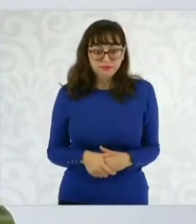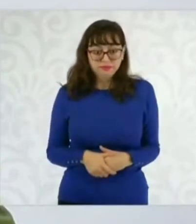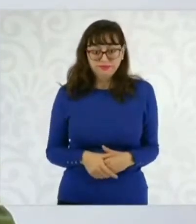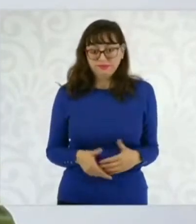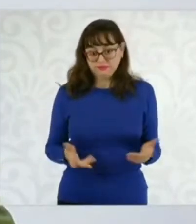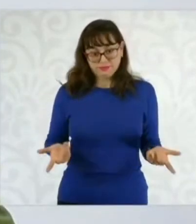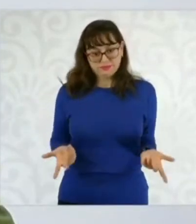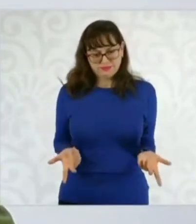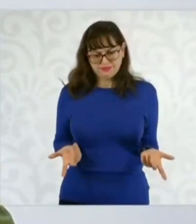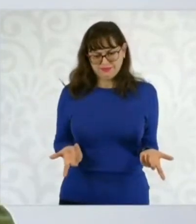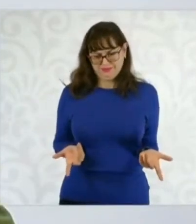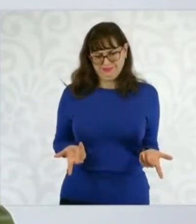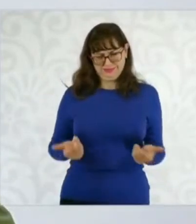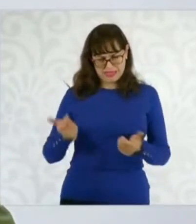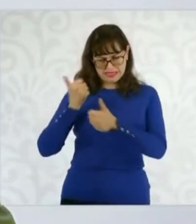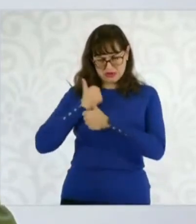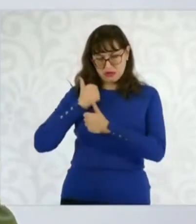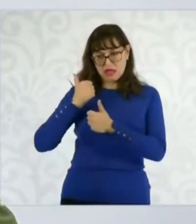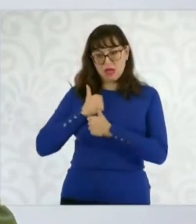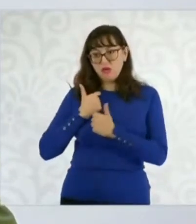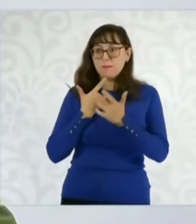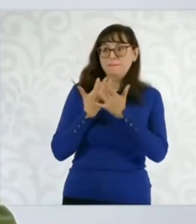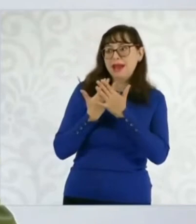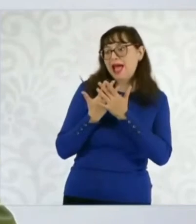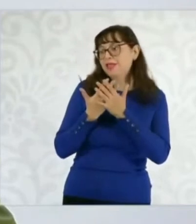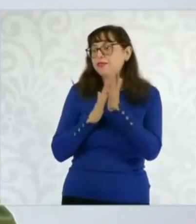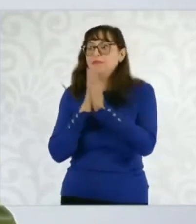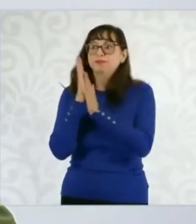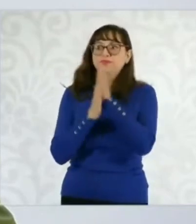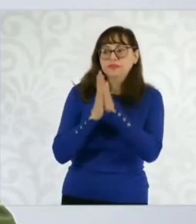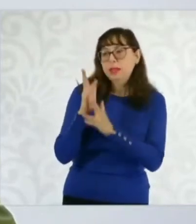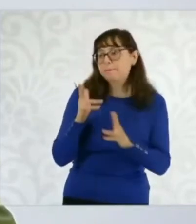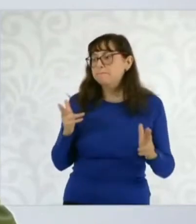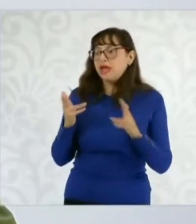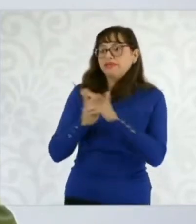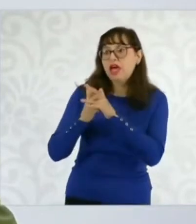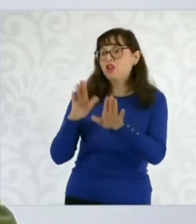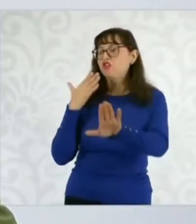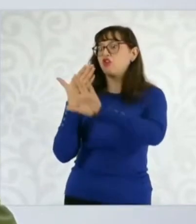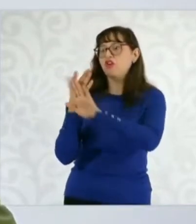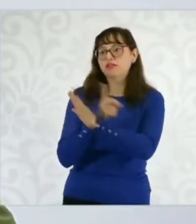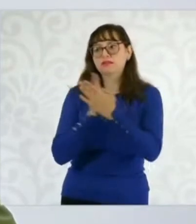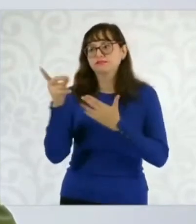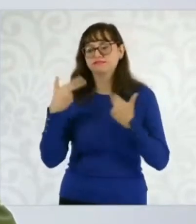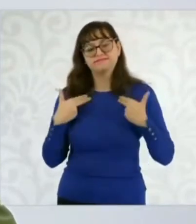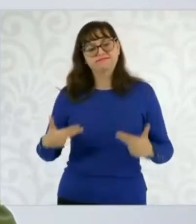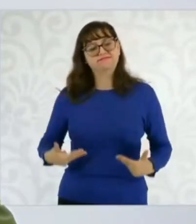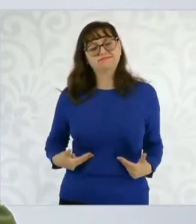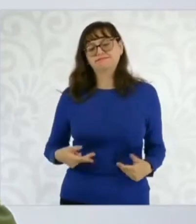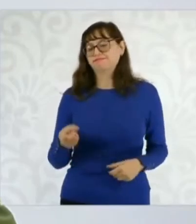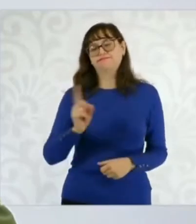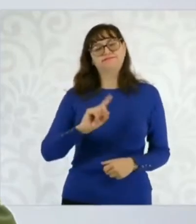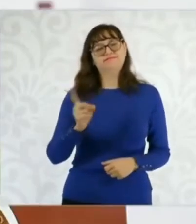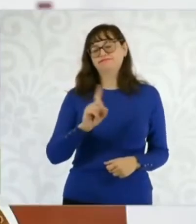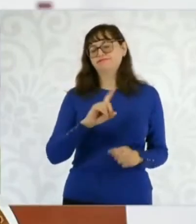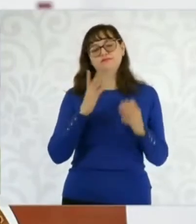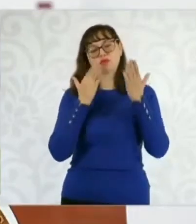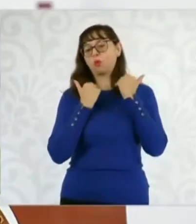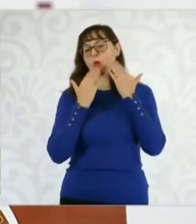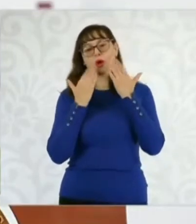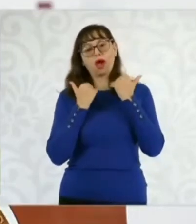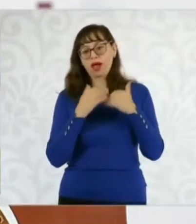se violan los derechos humanos, porque también hay muchas ocasiones en donde